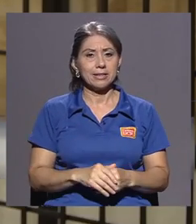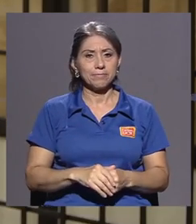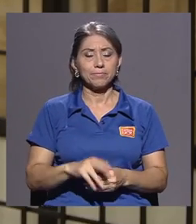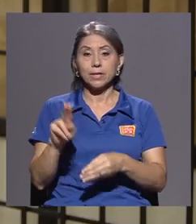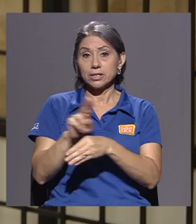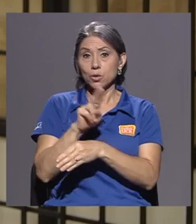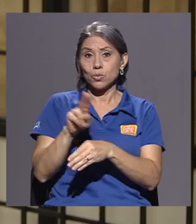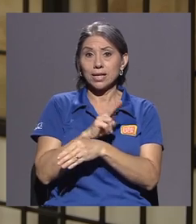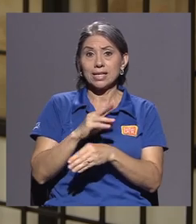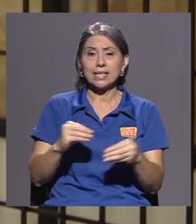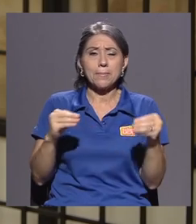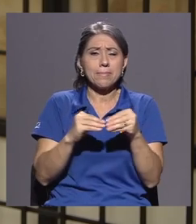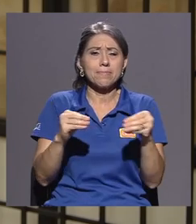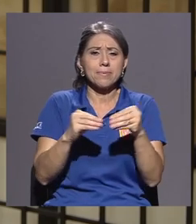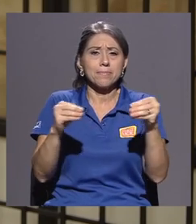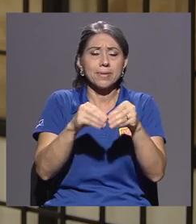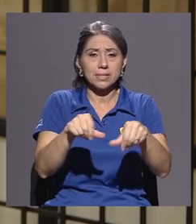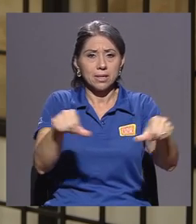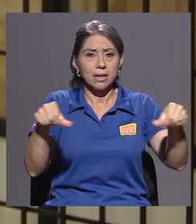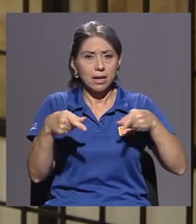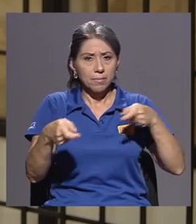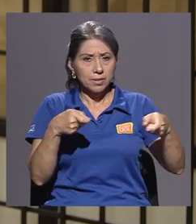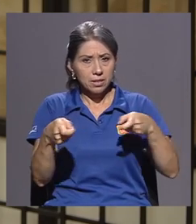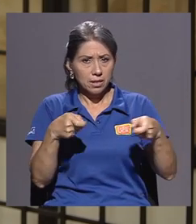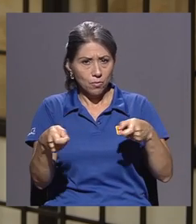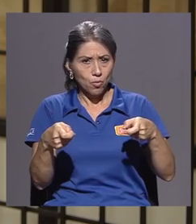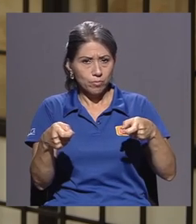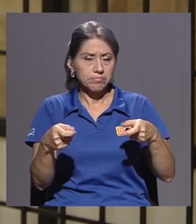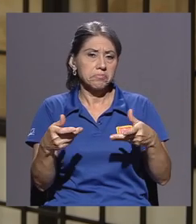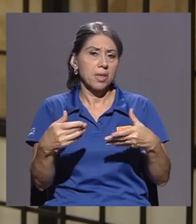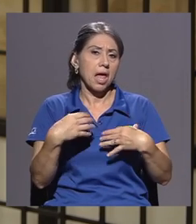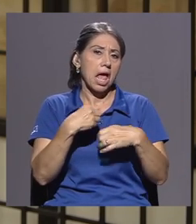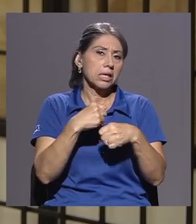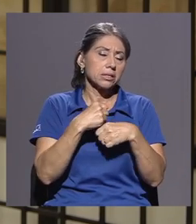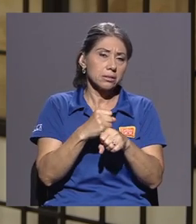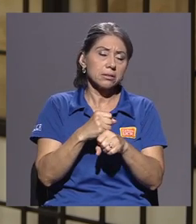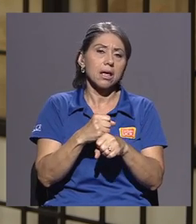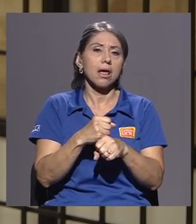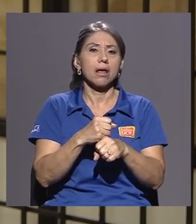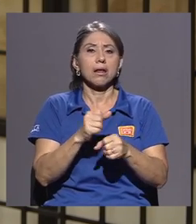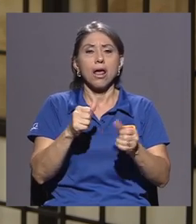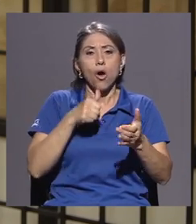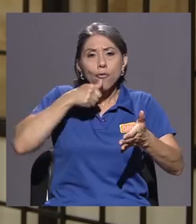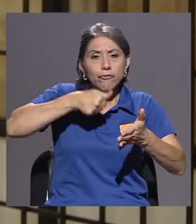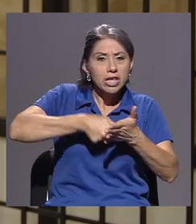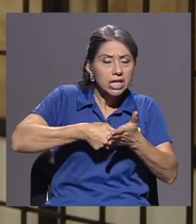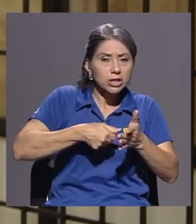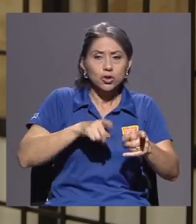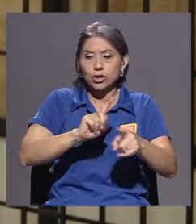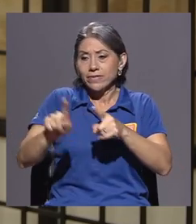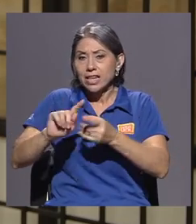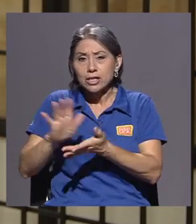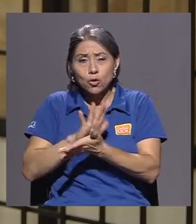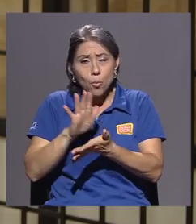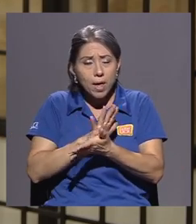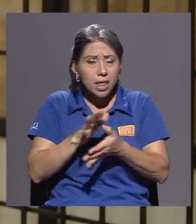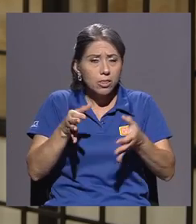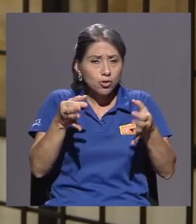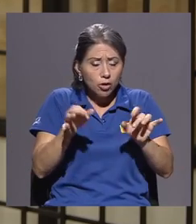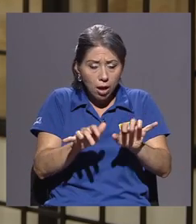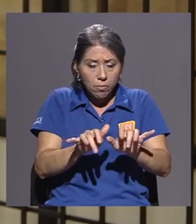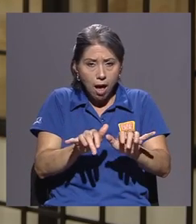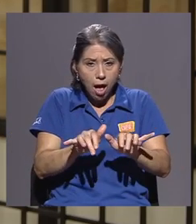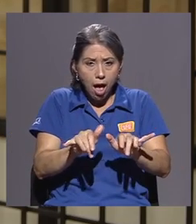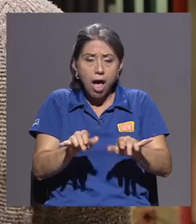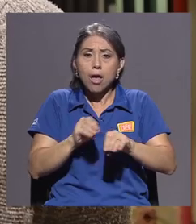Se utiliza con mayor medida en el área administrativa, todo lo que es generación de oficios, todo tipo de documentos en realidad, y va dirigido